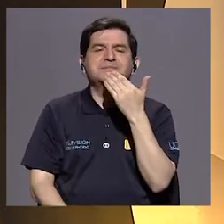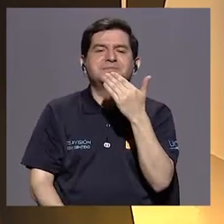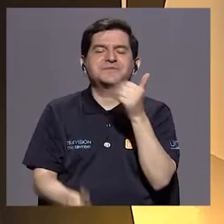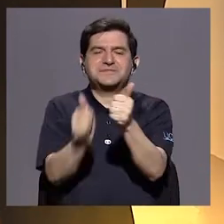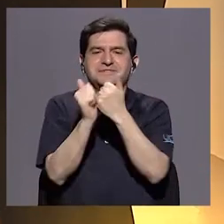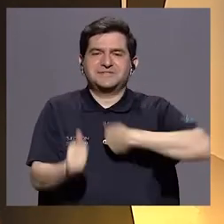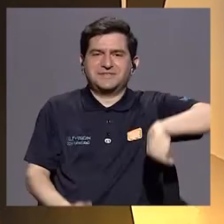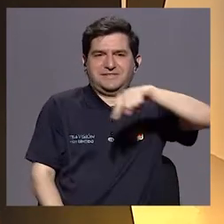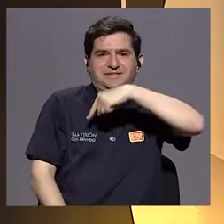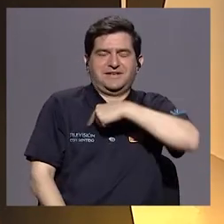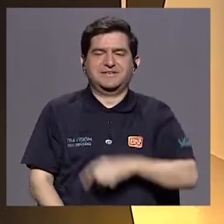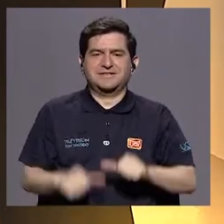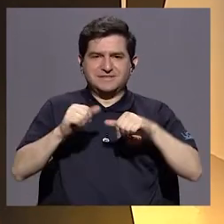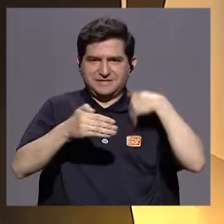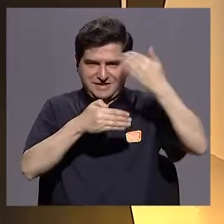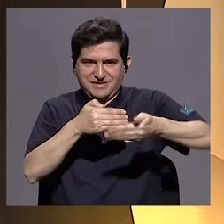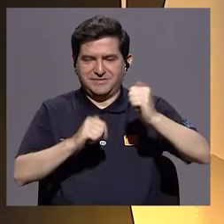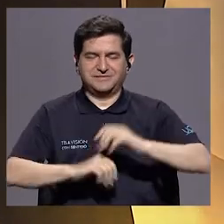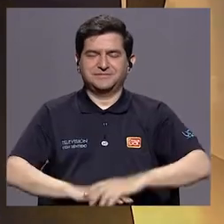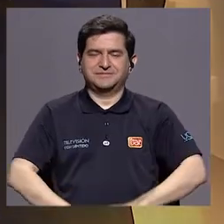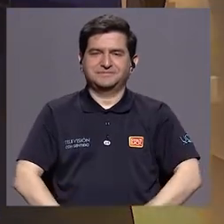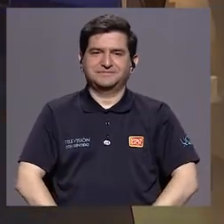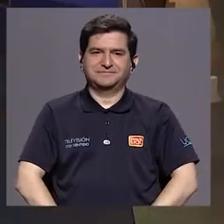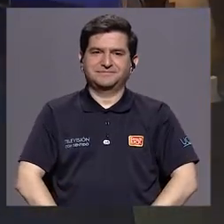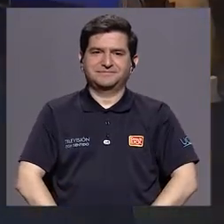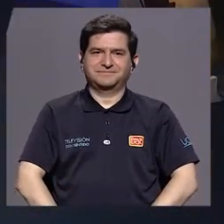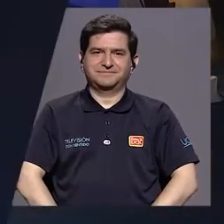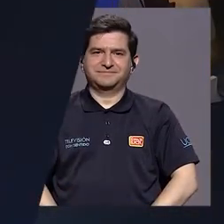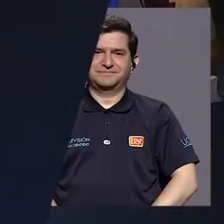gracias por acompañarnos regresamos pronto